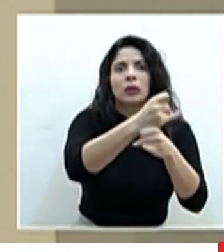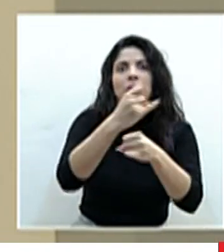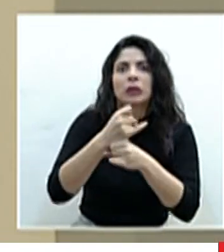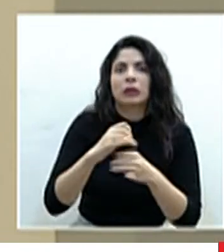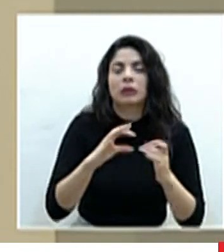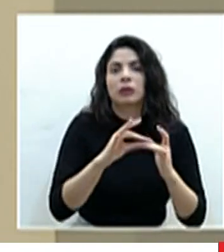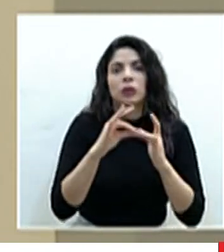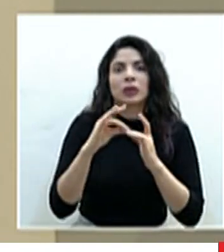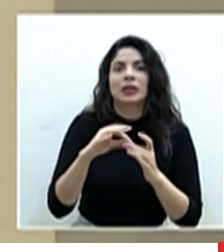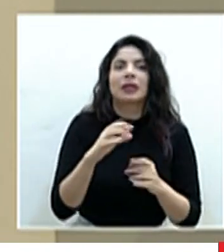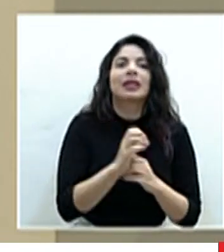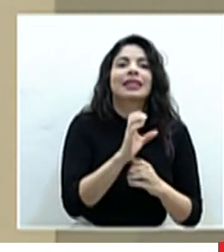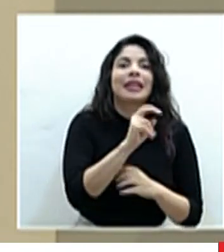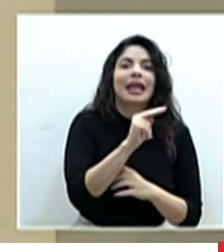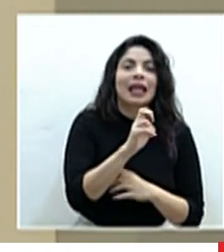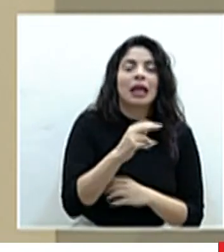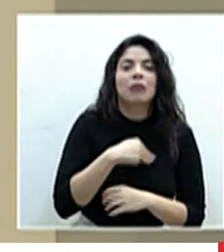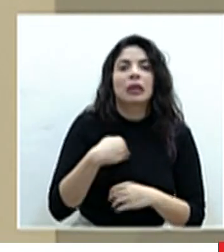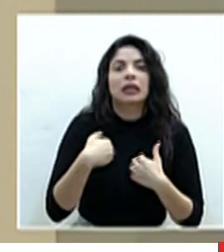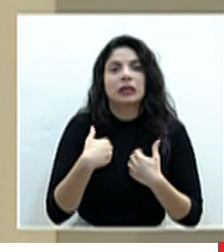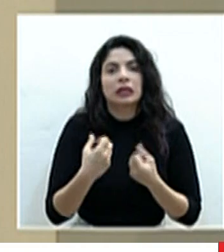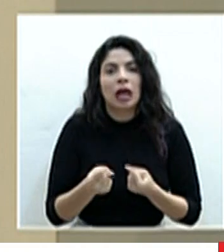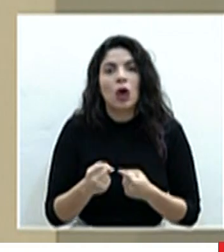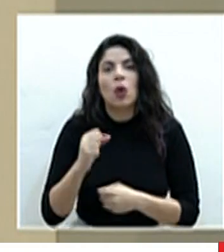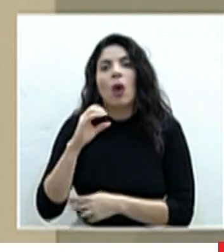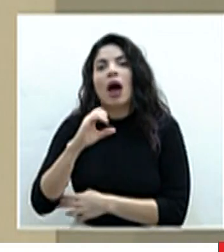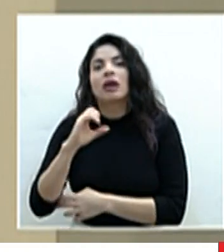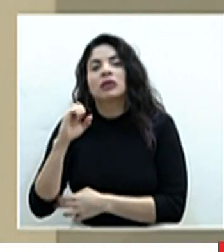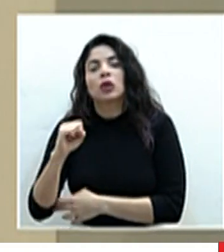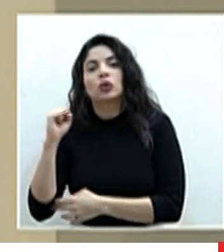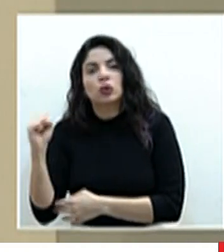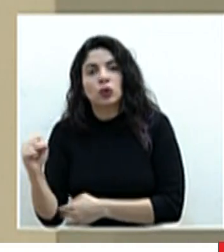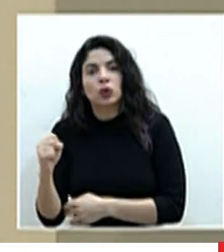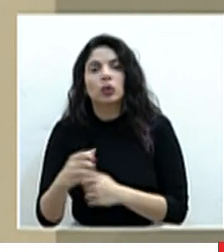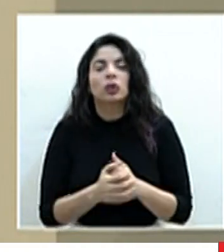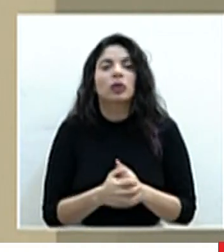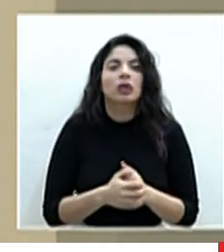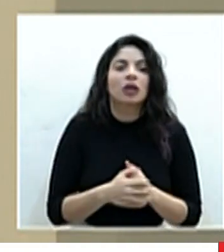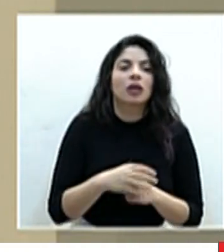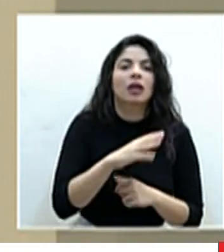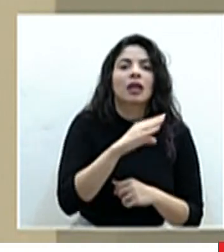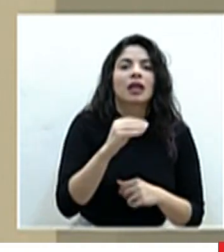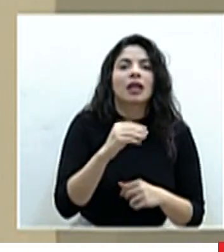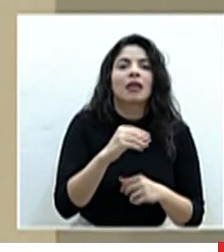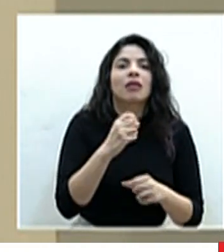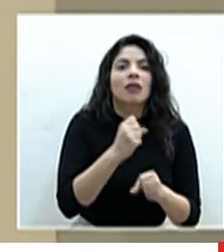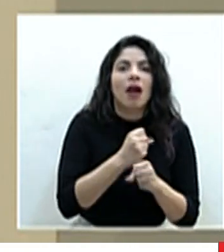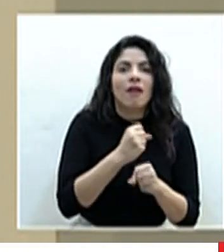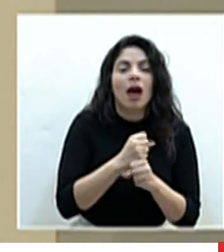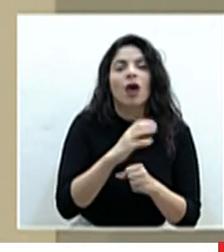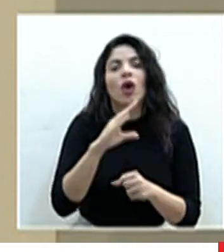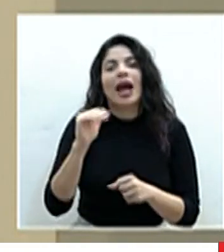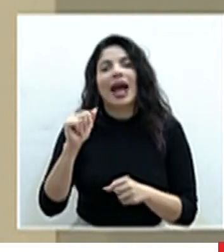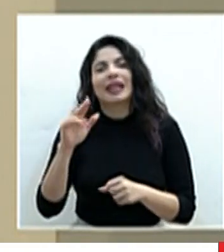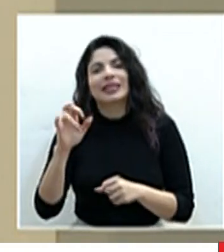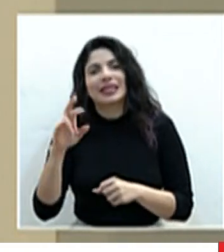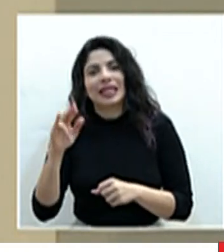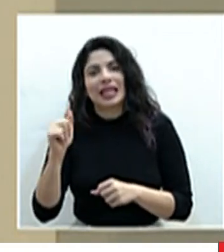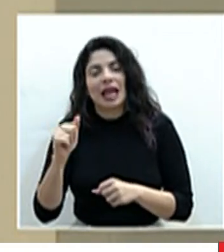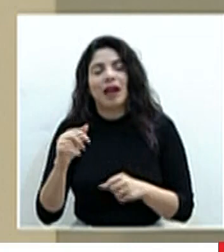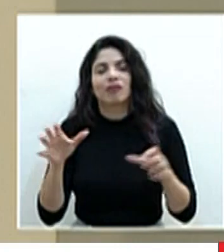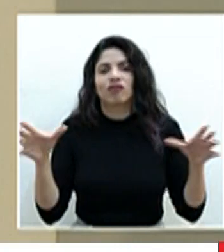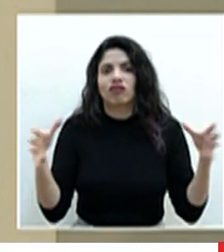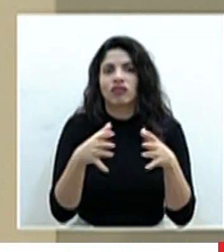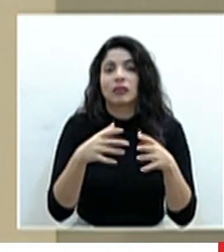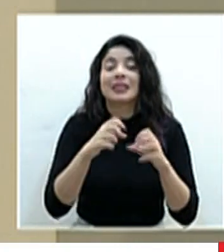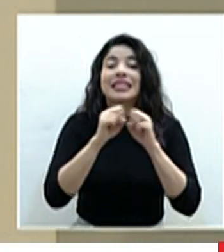CNE, Ministerio de Salud, la Caja Costarricense de Seguro Social, DGME y otros, bajo la coordinación de la Cancillería. El